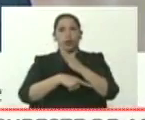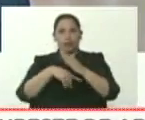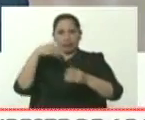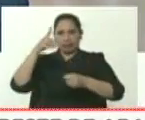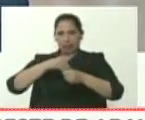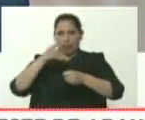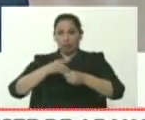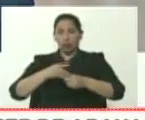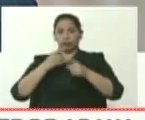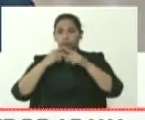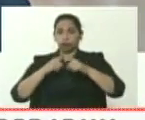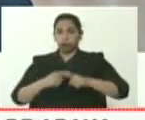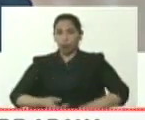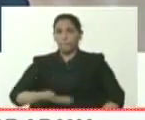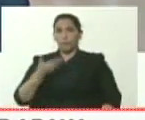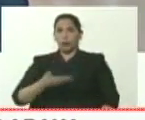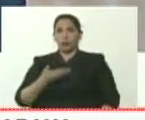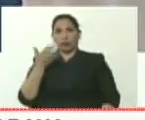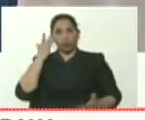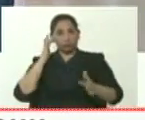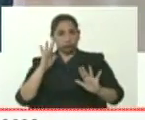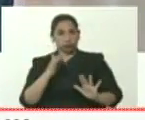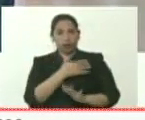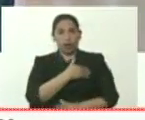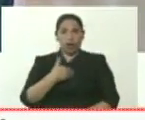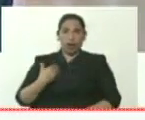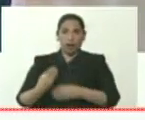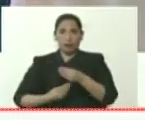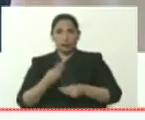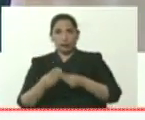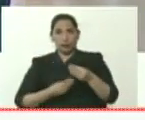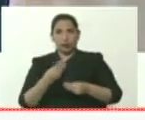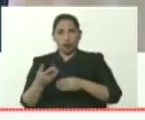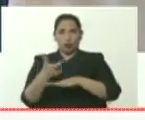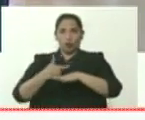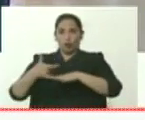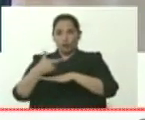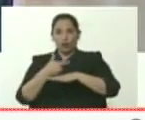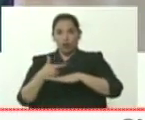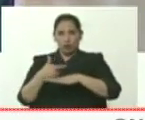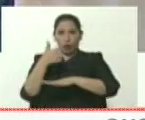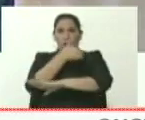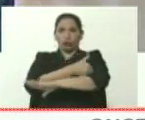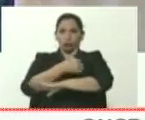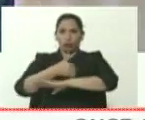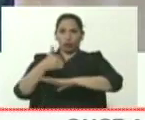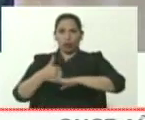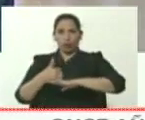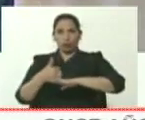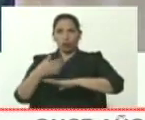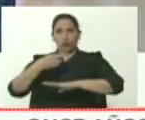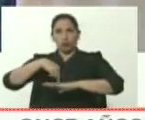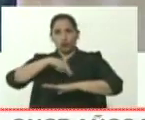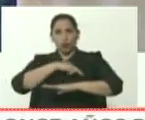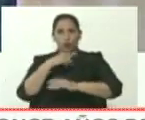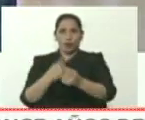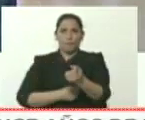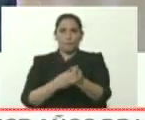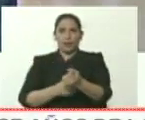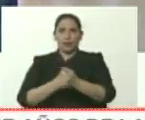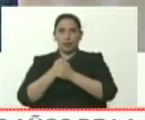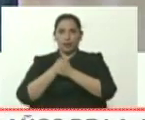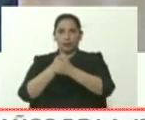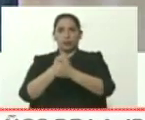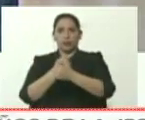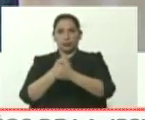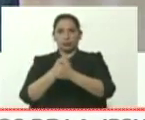precisos lo que pretende hacer el gobierno, las autoridades de nuestra hermana y querida